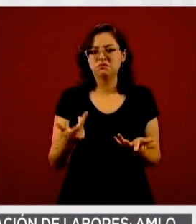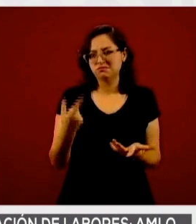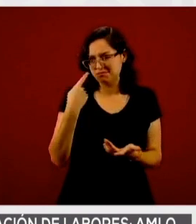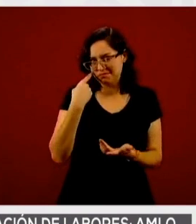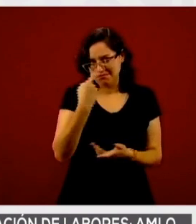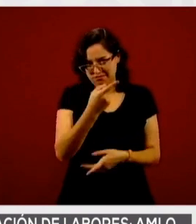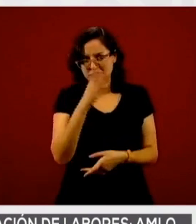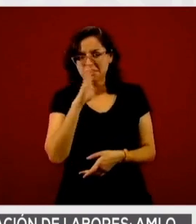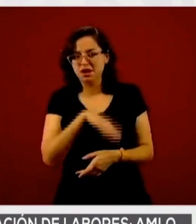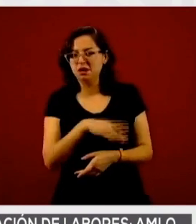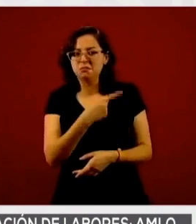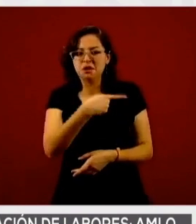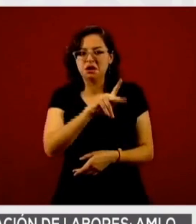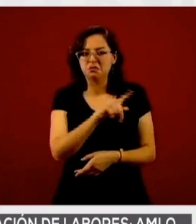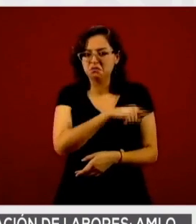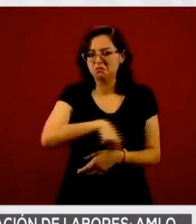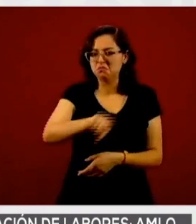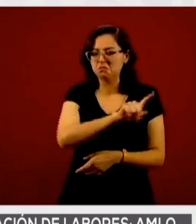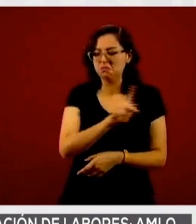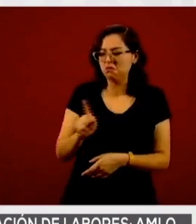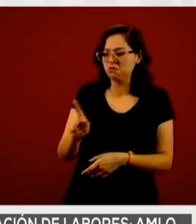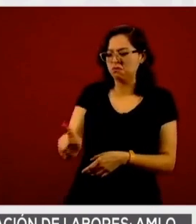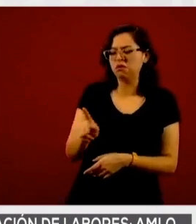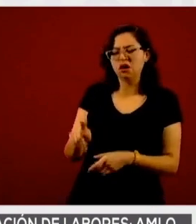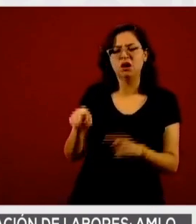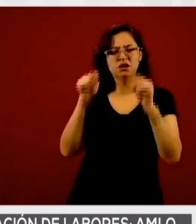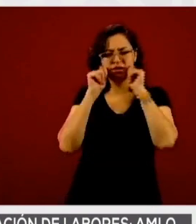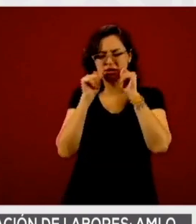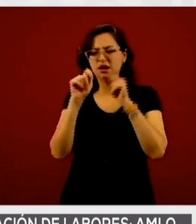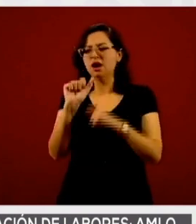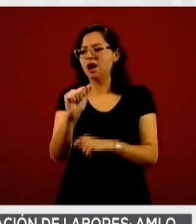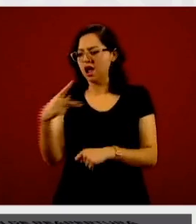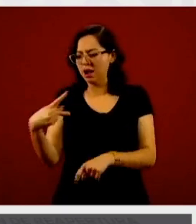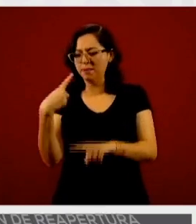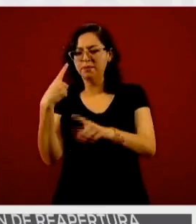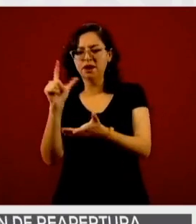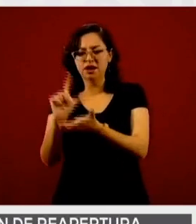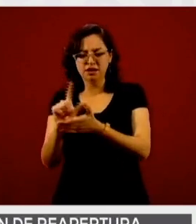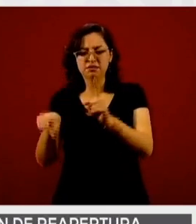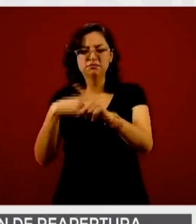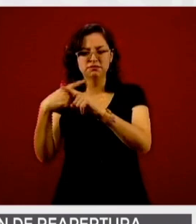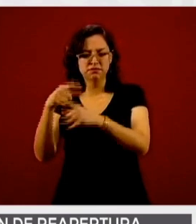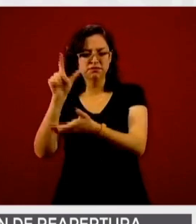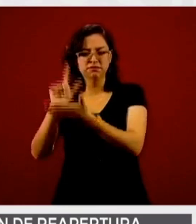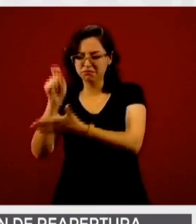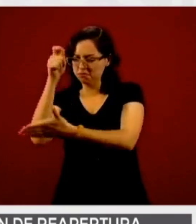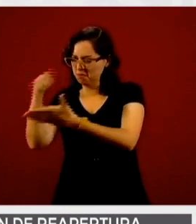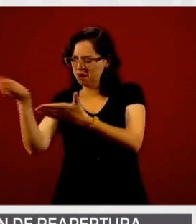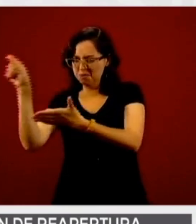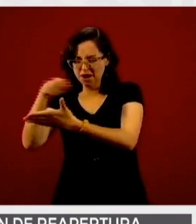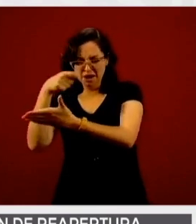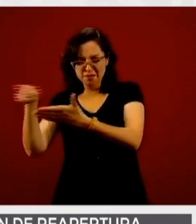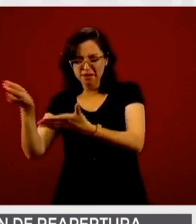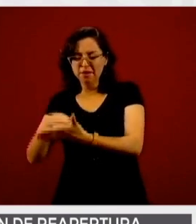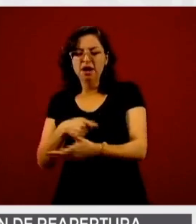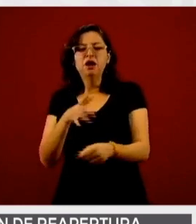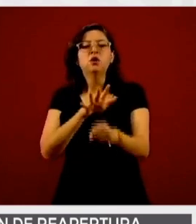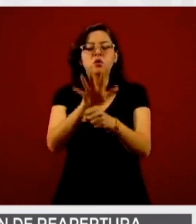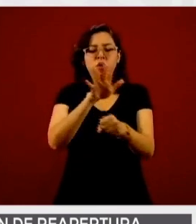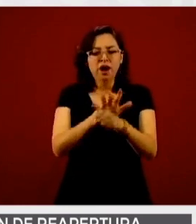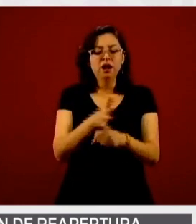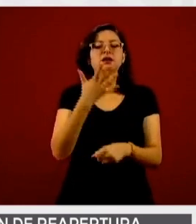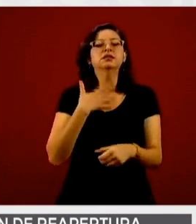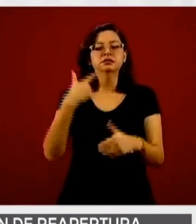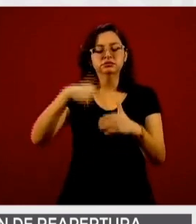de que están mal, pero lo pueden ver en la app de Litro por Litro, ahí aparecen las tachitas. Es Servicio Los Lagos en Jalostotitlán,